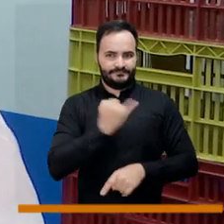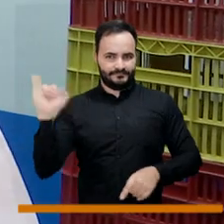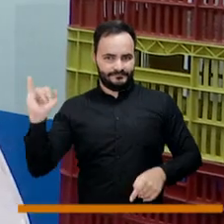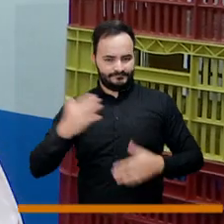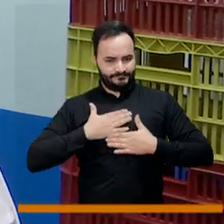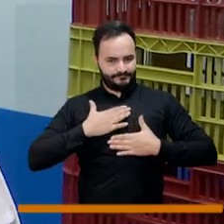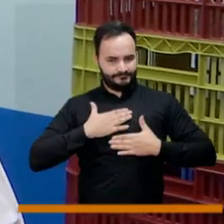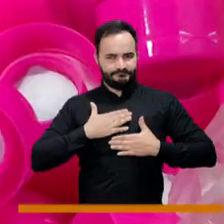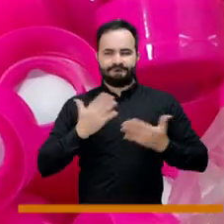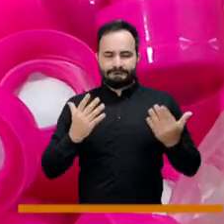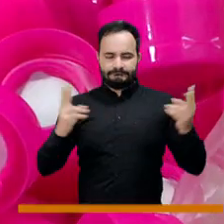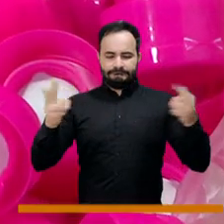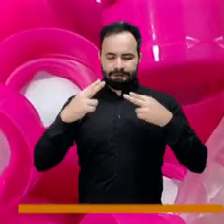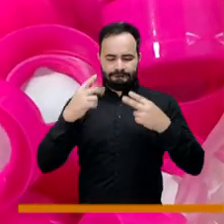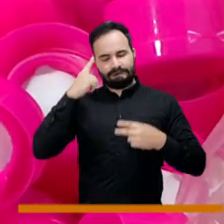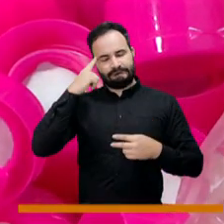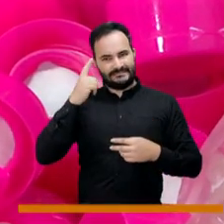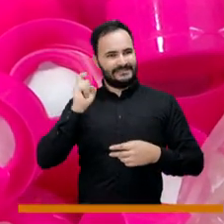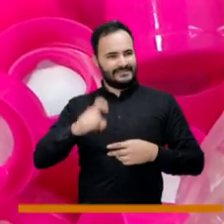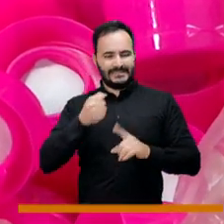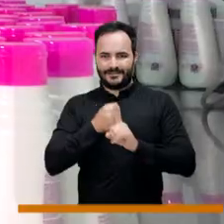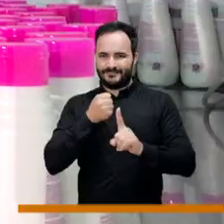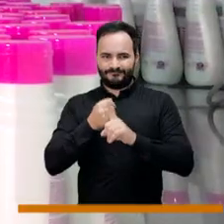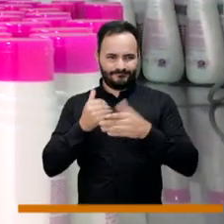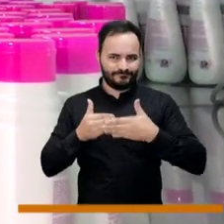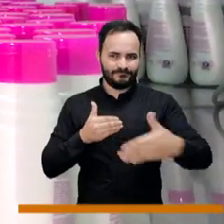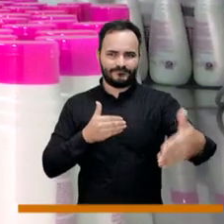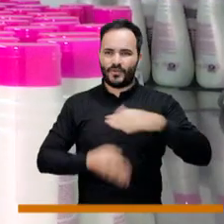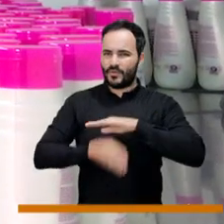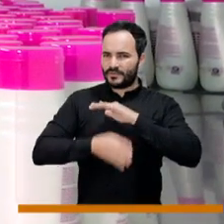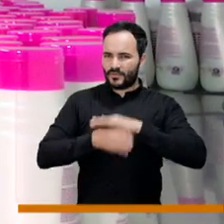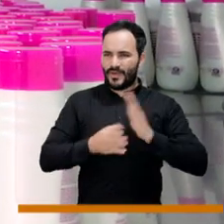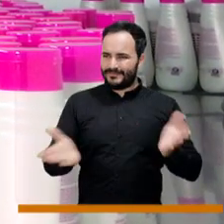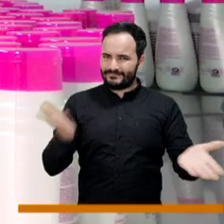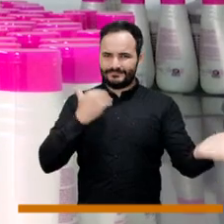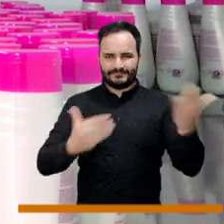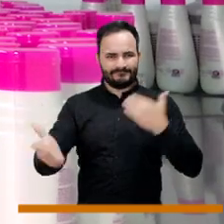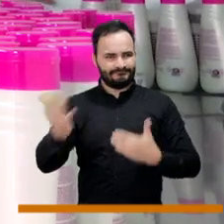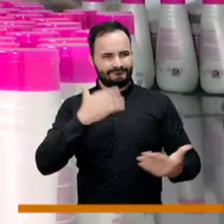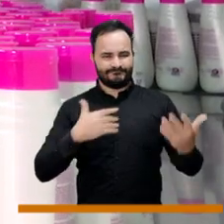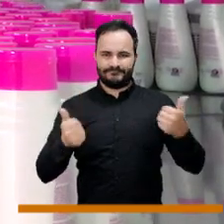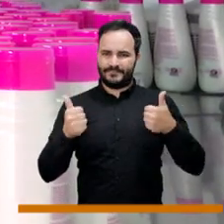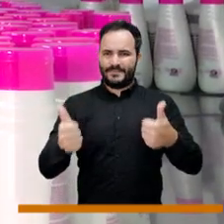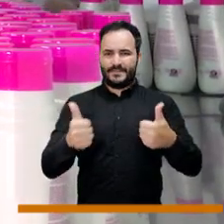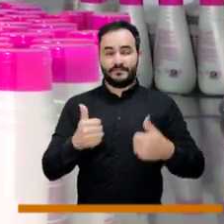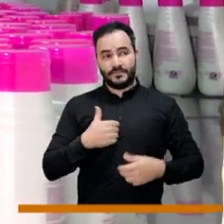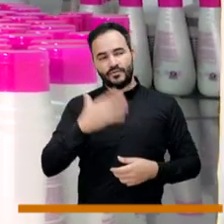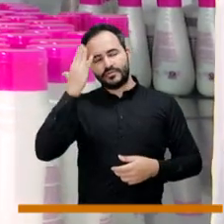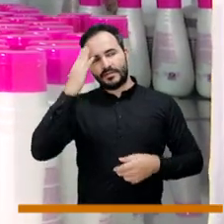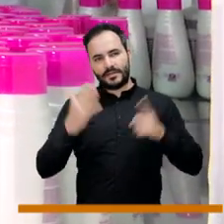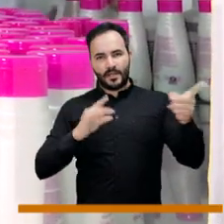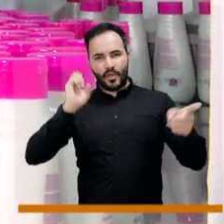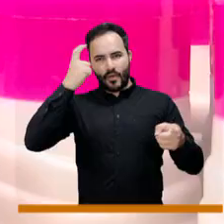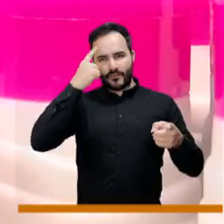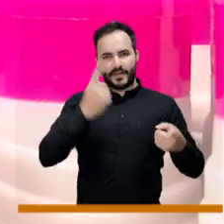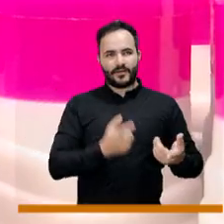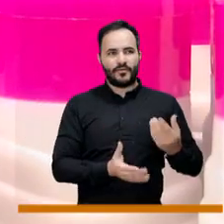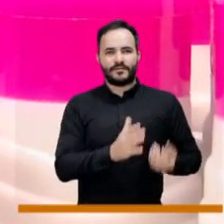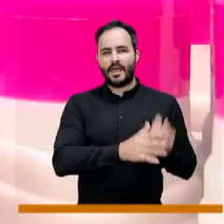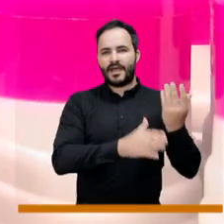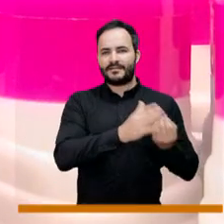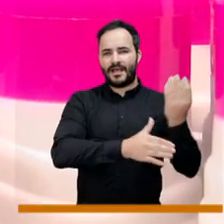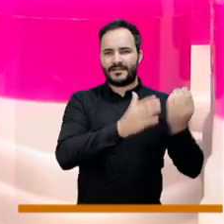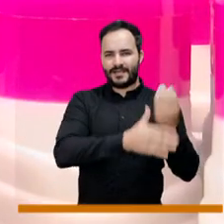persona independiente, seguimos apostando porque nosotros estamos convencidos de que el gobierno es un generador